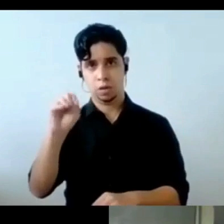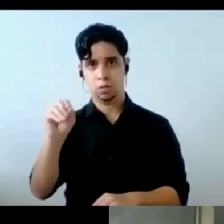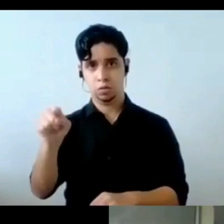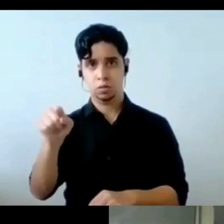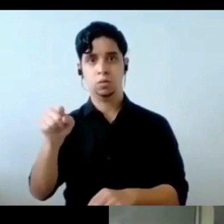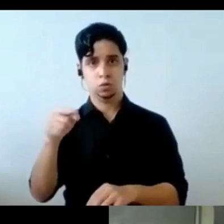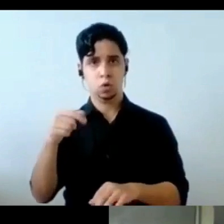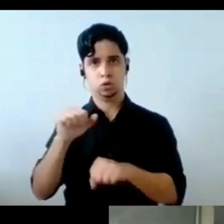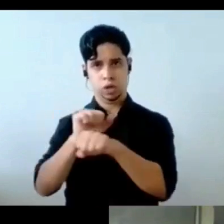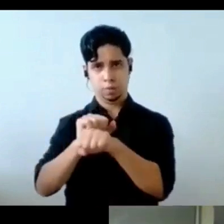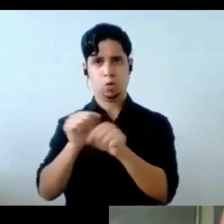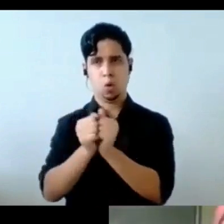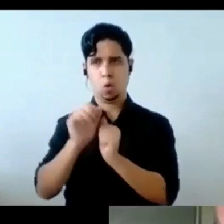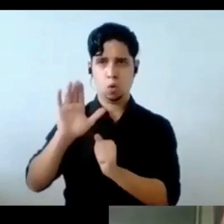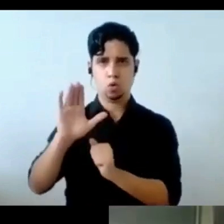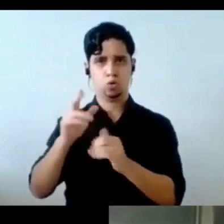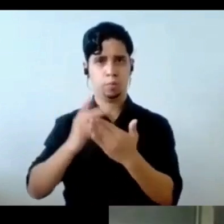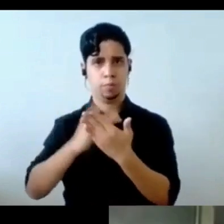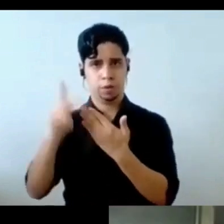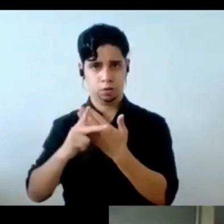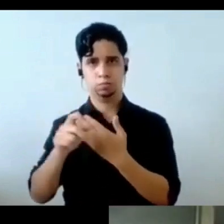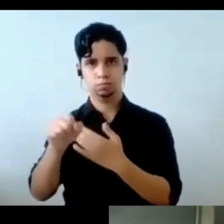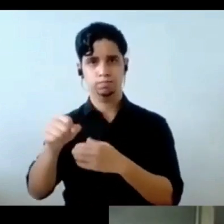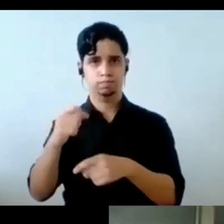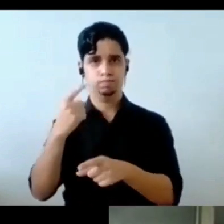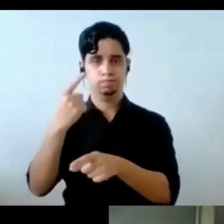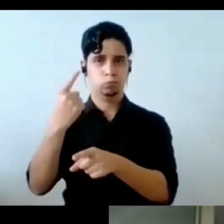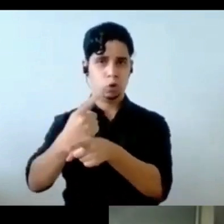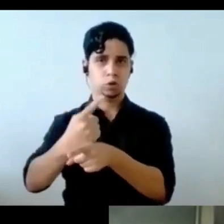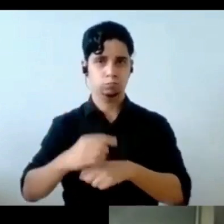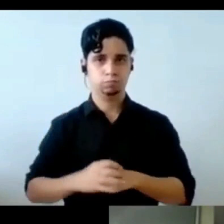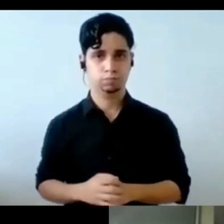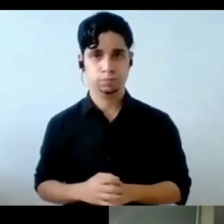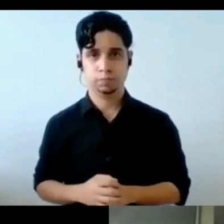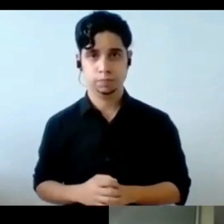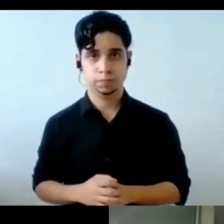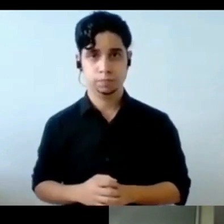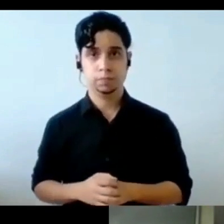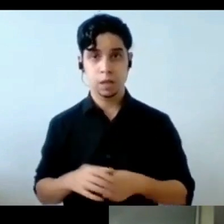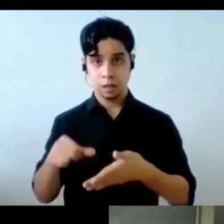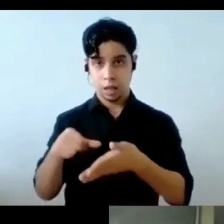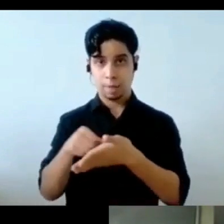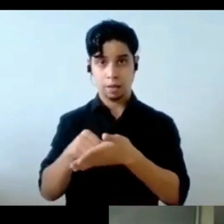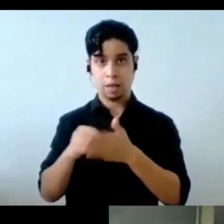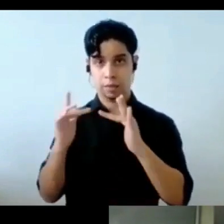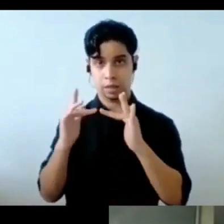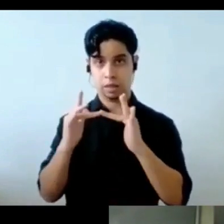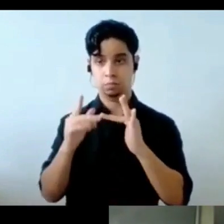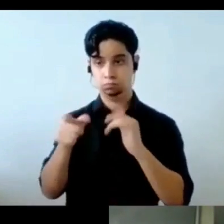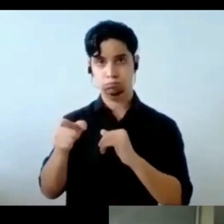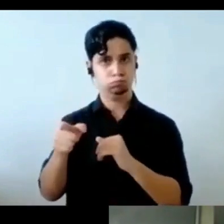estoy colaborando con uno de los proyectos de actualización, sí, seguro que sí. Exacto. Pero la página de internet todavía está arriba,